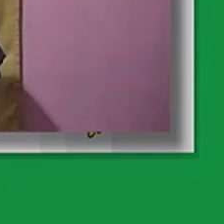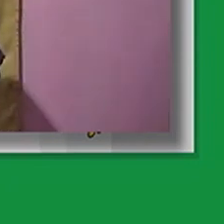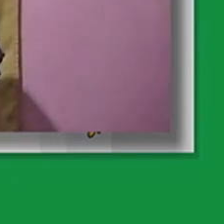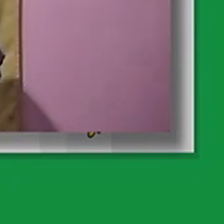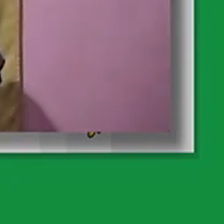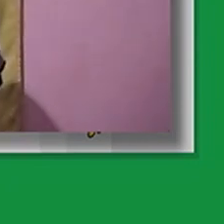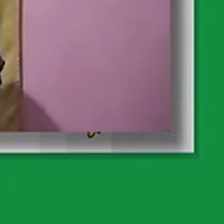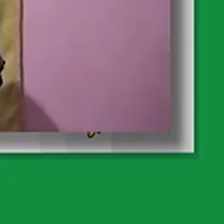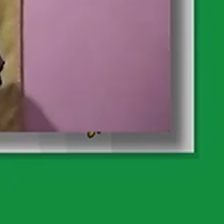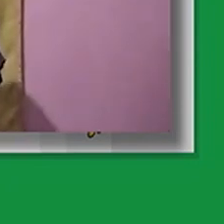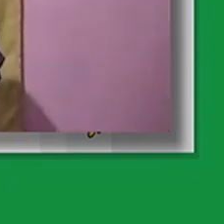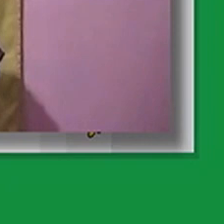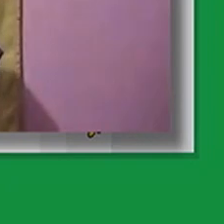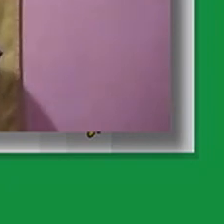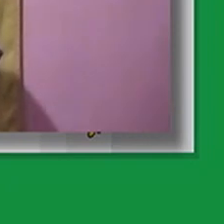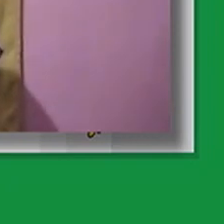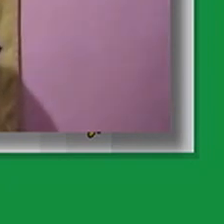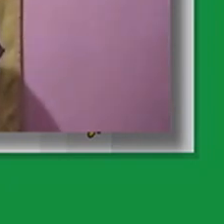Cultivo.